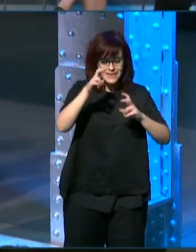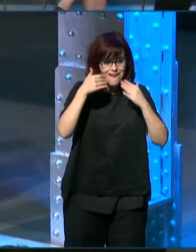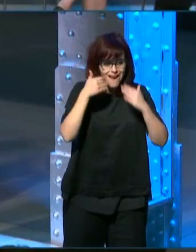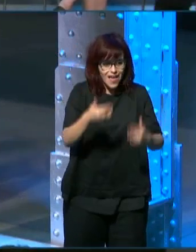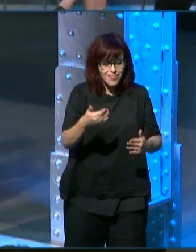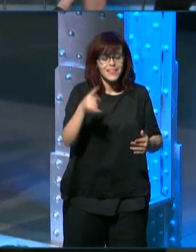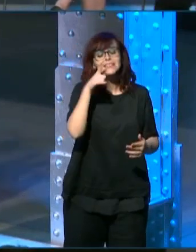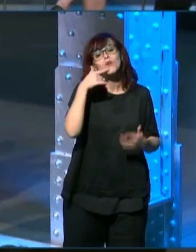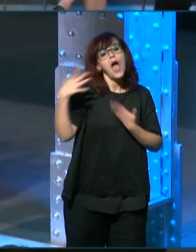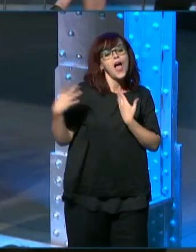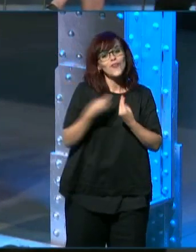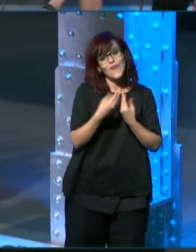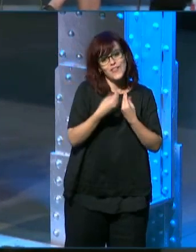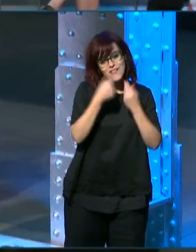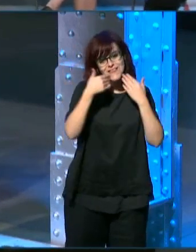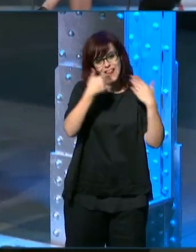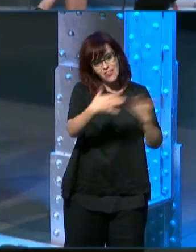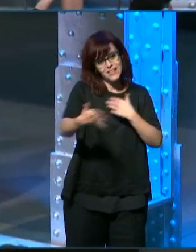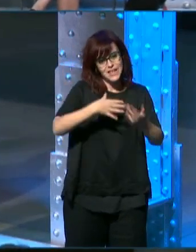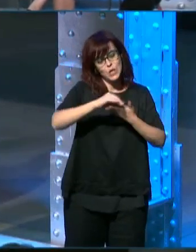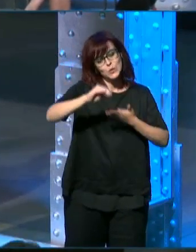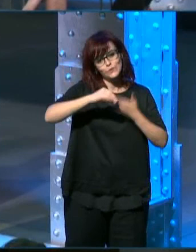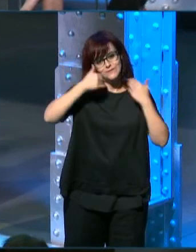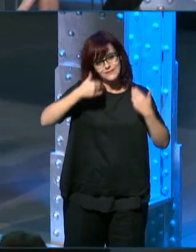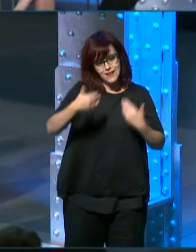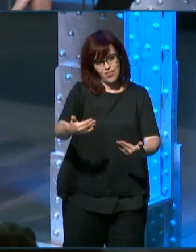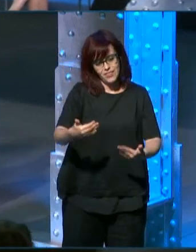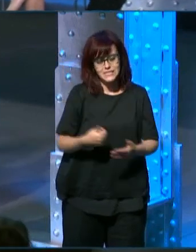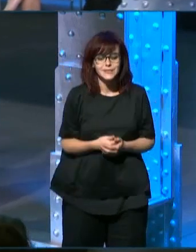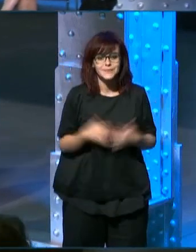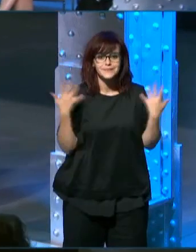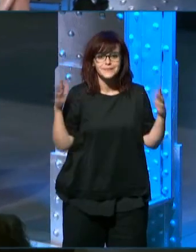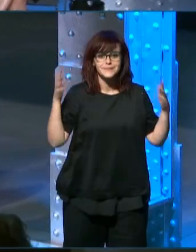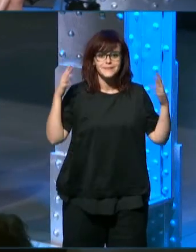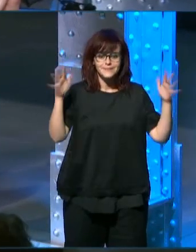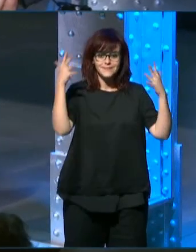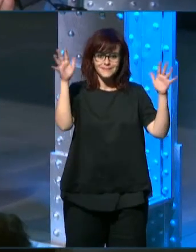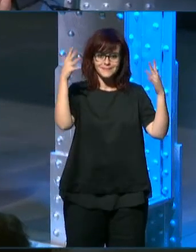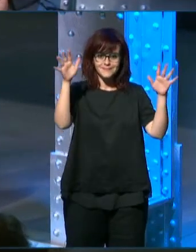acompañarnos y gracias a los autores. Gracias. Hasta pronto.